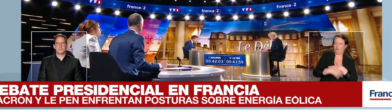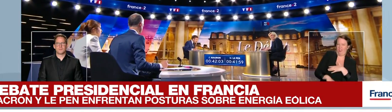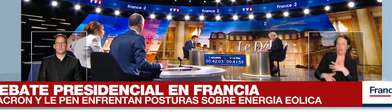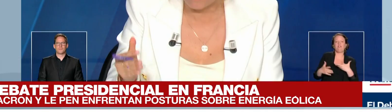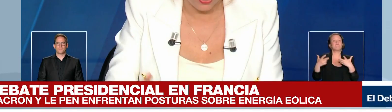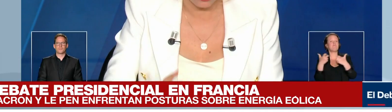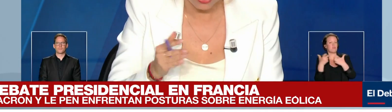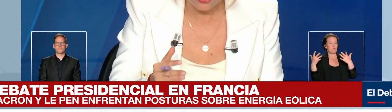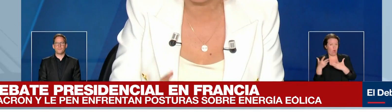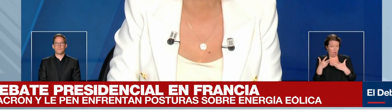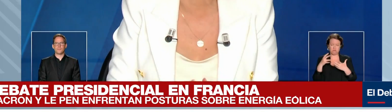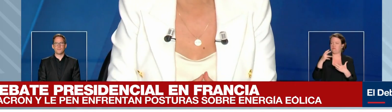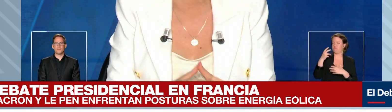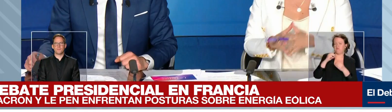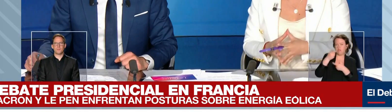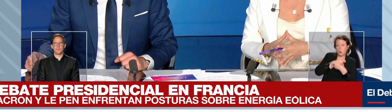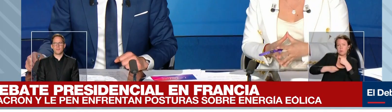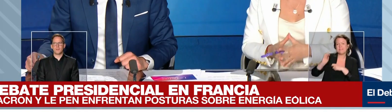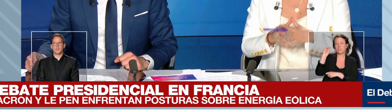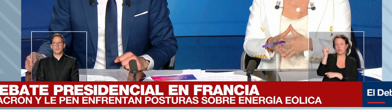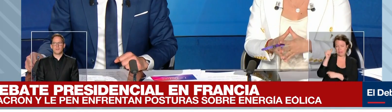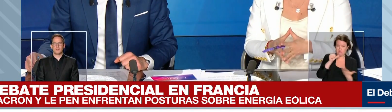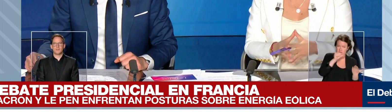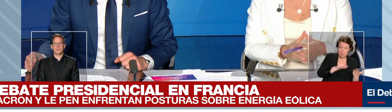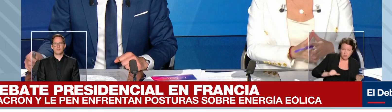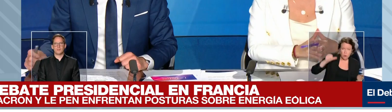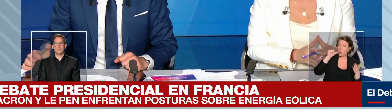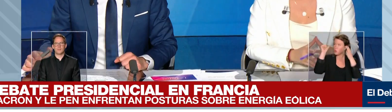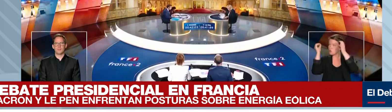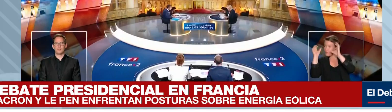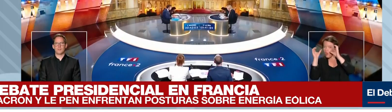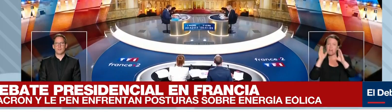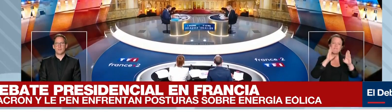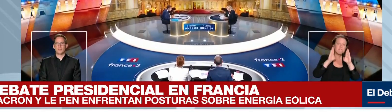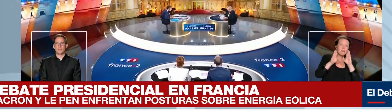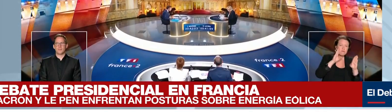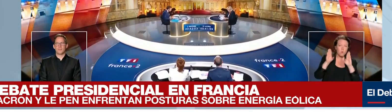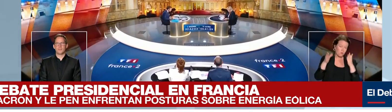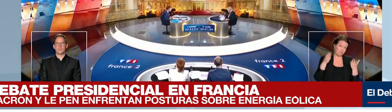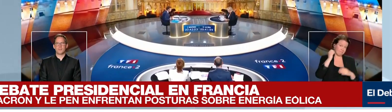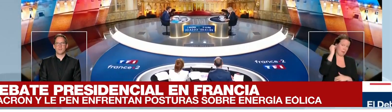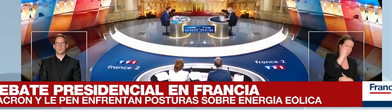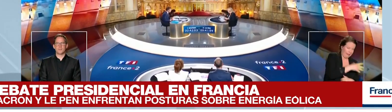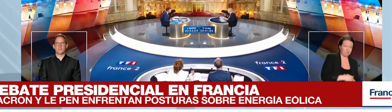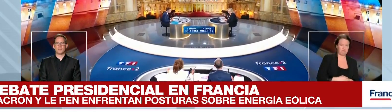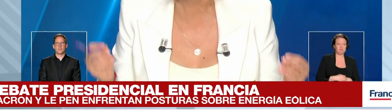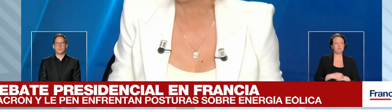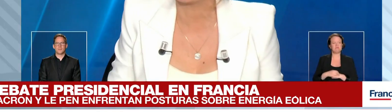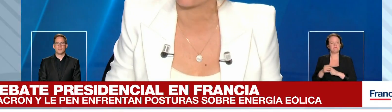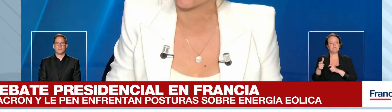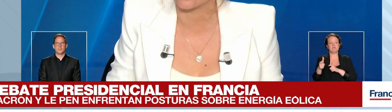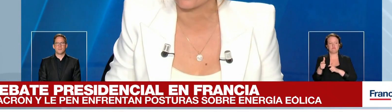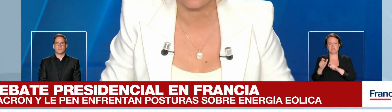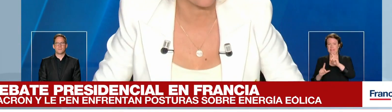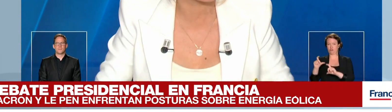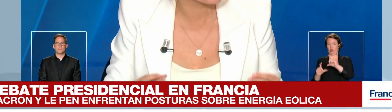la ecología y la economía digital. Amazon, Google, Apple siguen siendo estadounidenses. TikTok es chino. ¿Cómo hacer para que